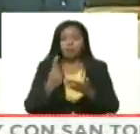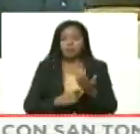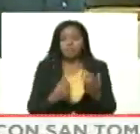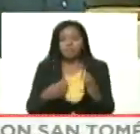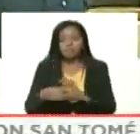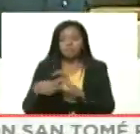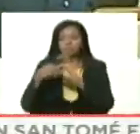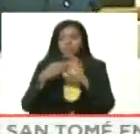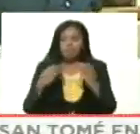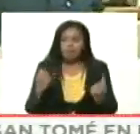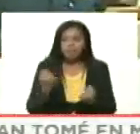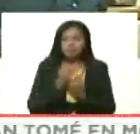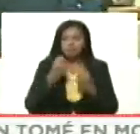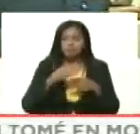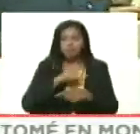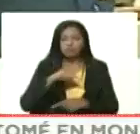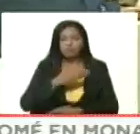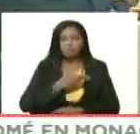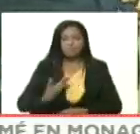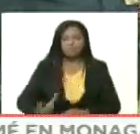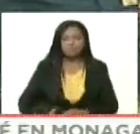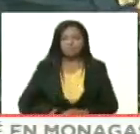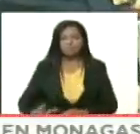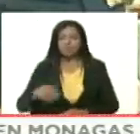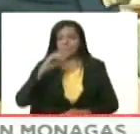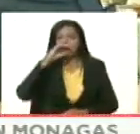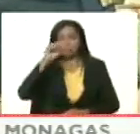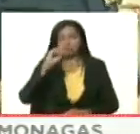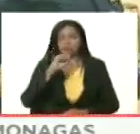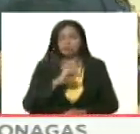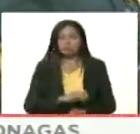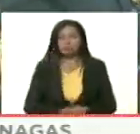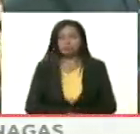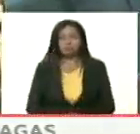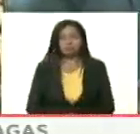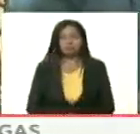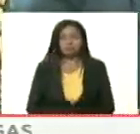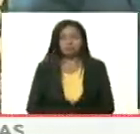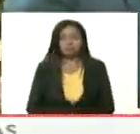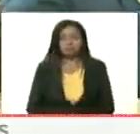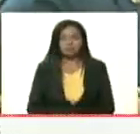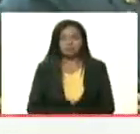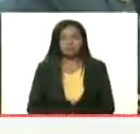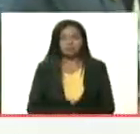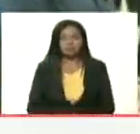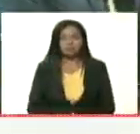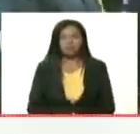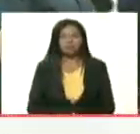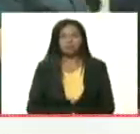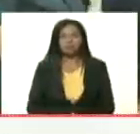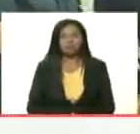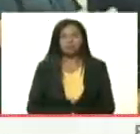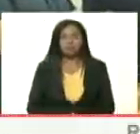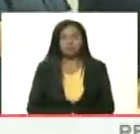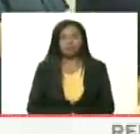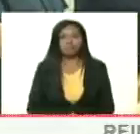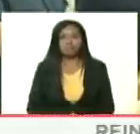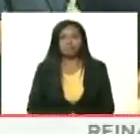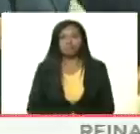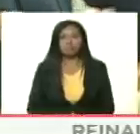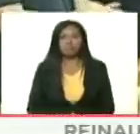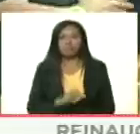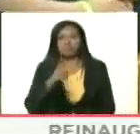y acompañamiento por parte del presidente constitucional de la República Bolivariana de Venezuela, Nicolás Maduro Moros. En